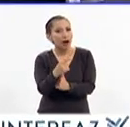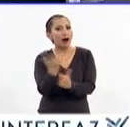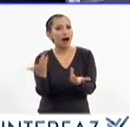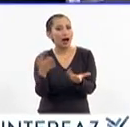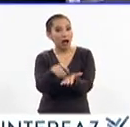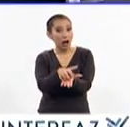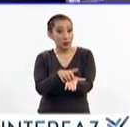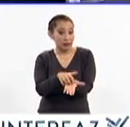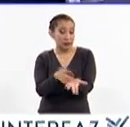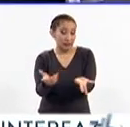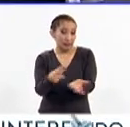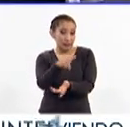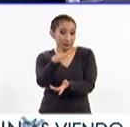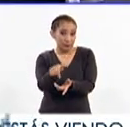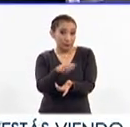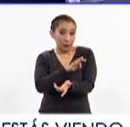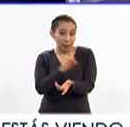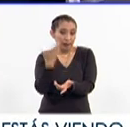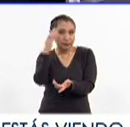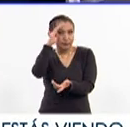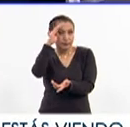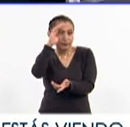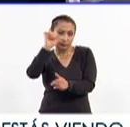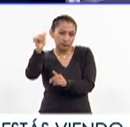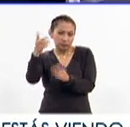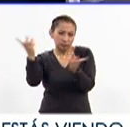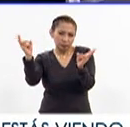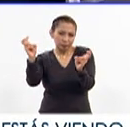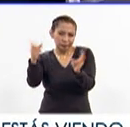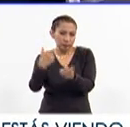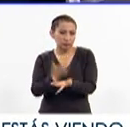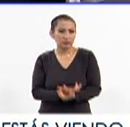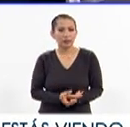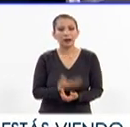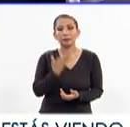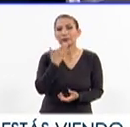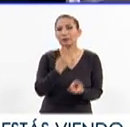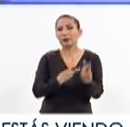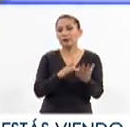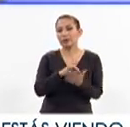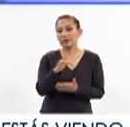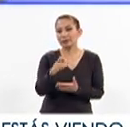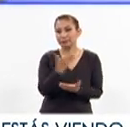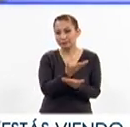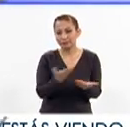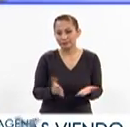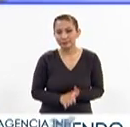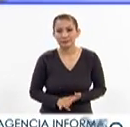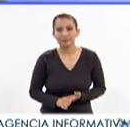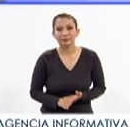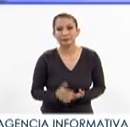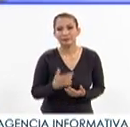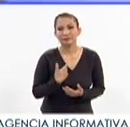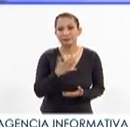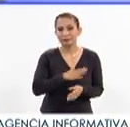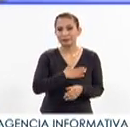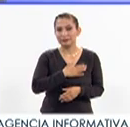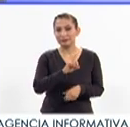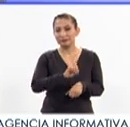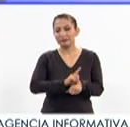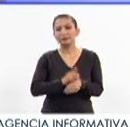para ahorrar y después poder empezar a pensar en otro tipo de soluciones. Bienvenido, muchas gracias por estar con nosotros. Muchas gracias a ustedes. Bienvenido, maestro. Qué Buenos